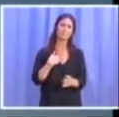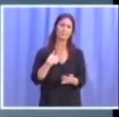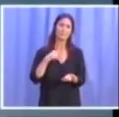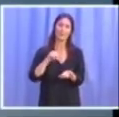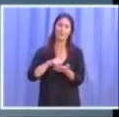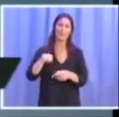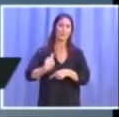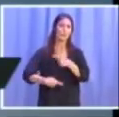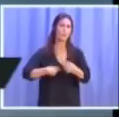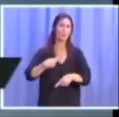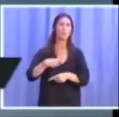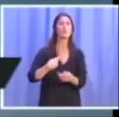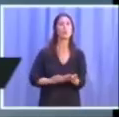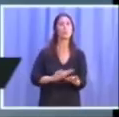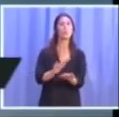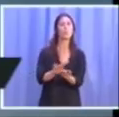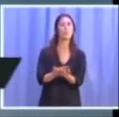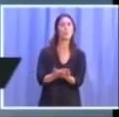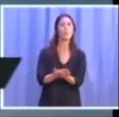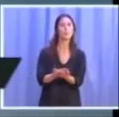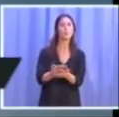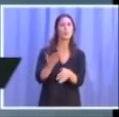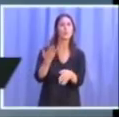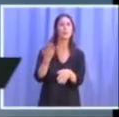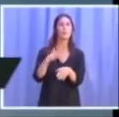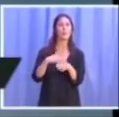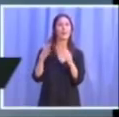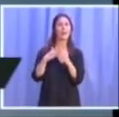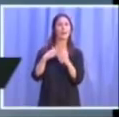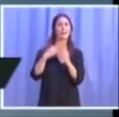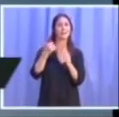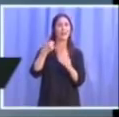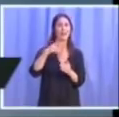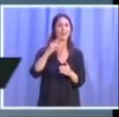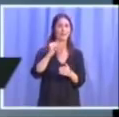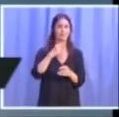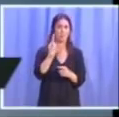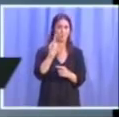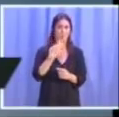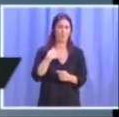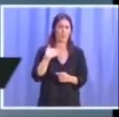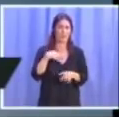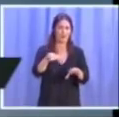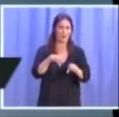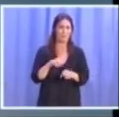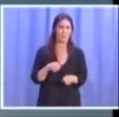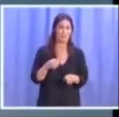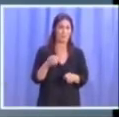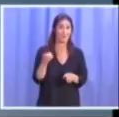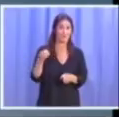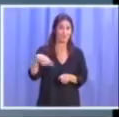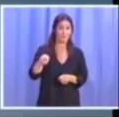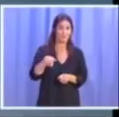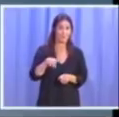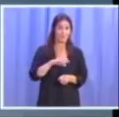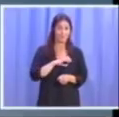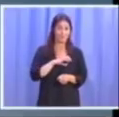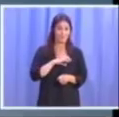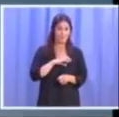día. Aquí se han hecho propuestas para Casa Ágreda, pero es que Casa Ágreda primero hay que recuperarla. Y ustedes, señor